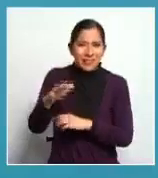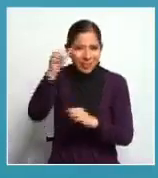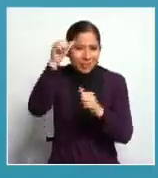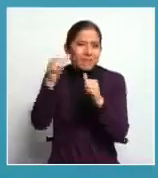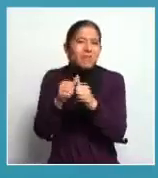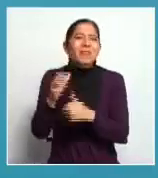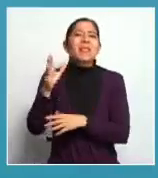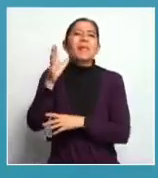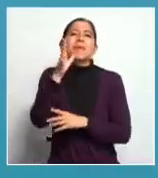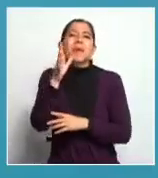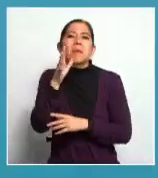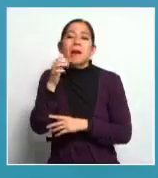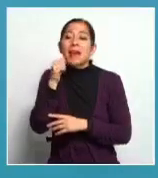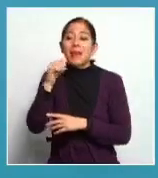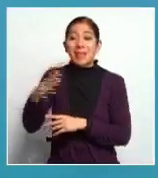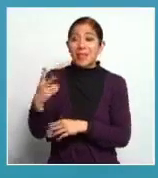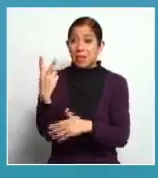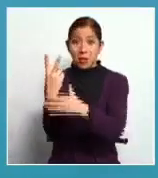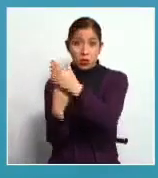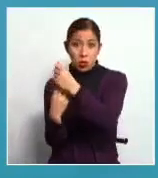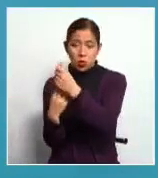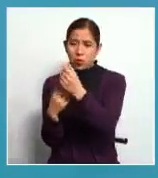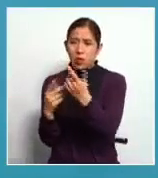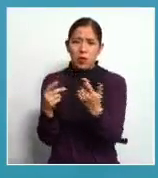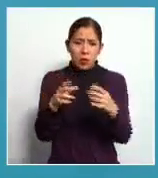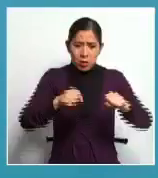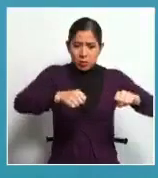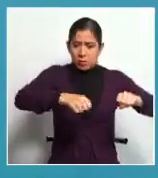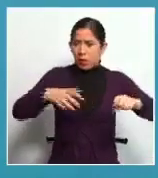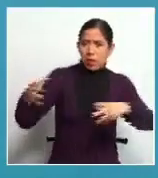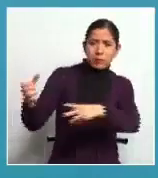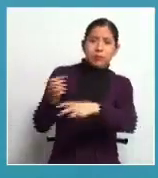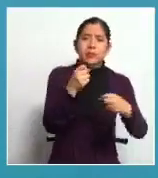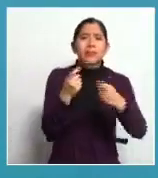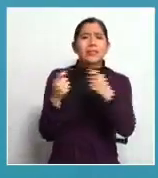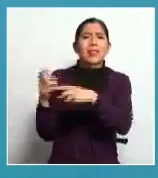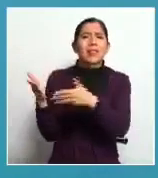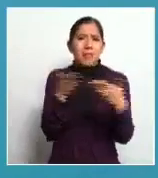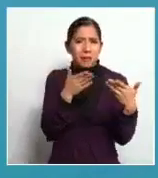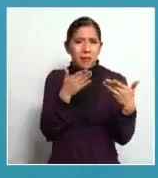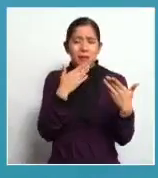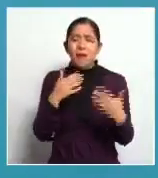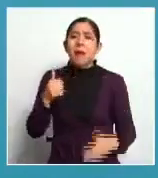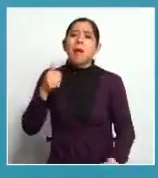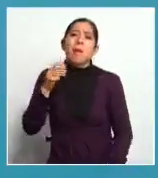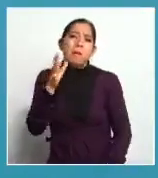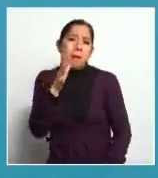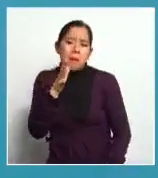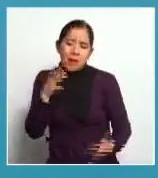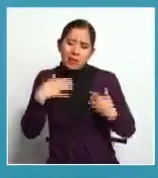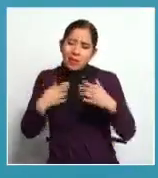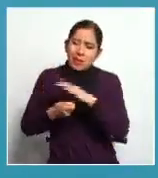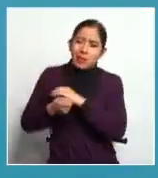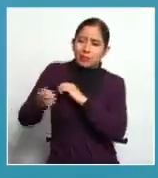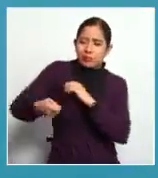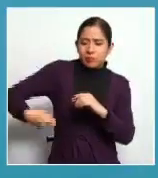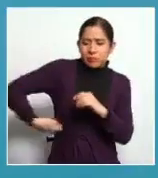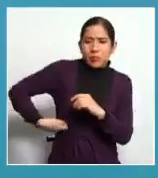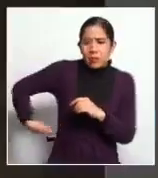de 12 años terminó con una puñalada en su cuerpo luego de defender a su hija de dos delincuentes que intentaban raptarla.